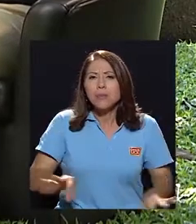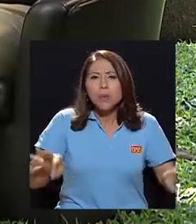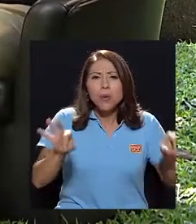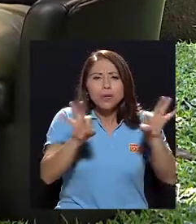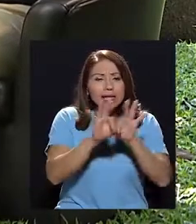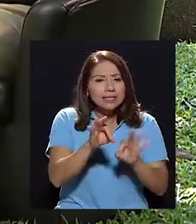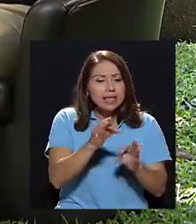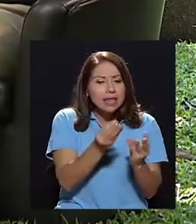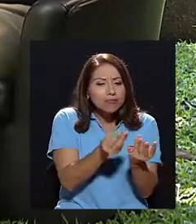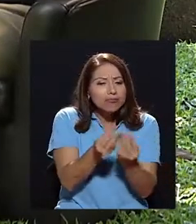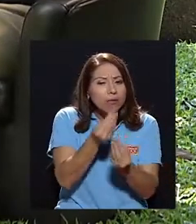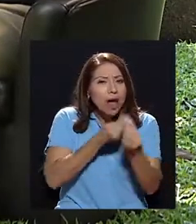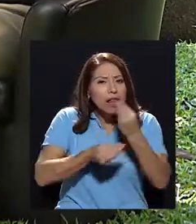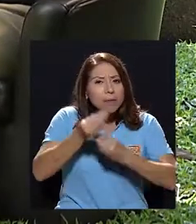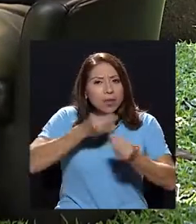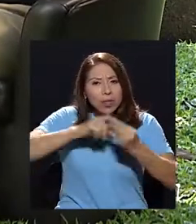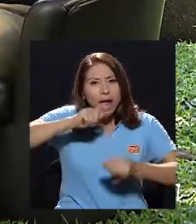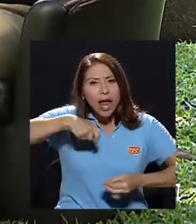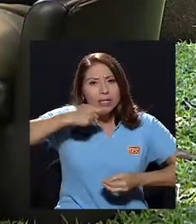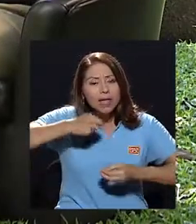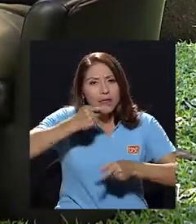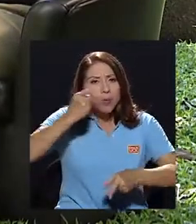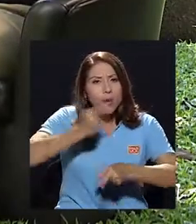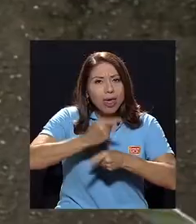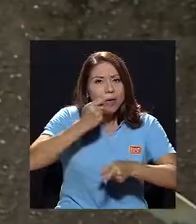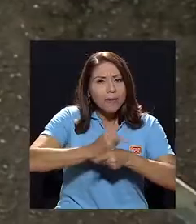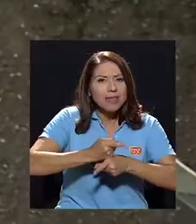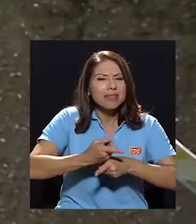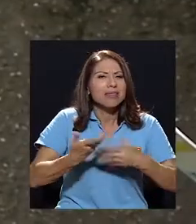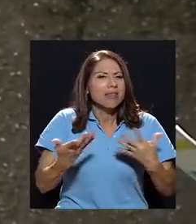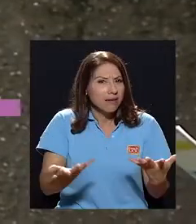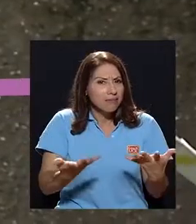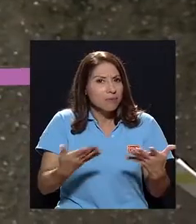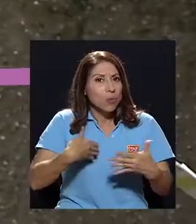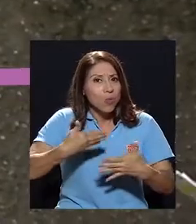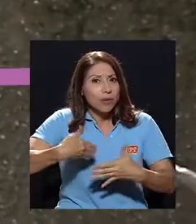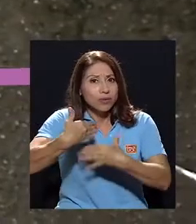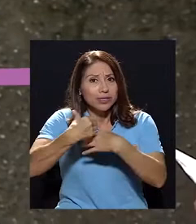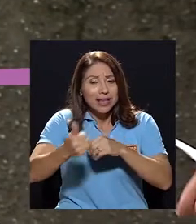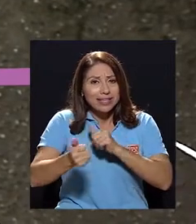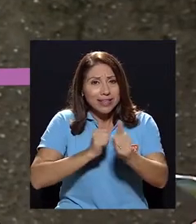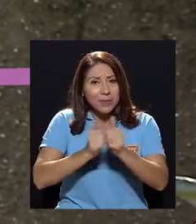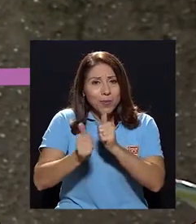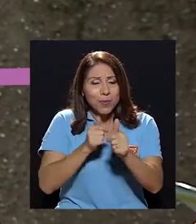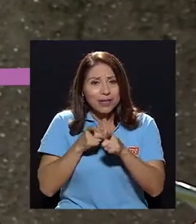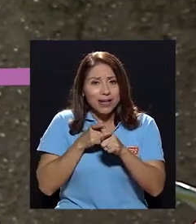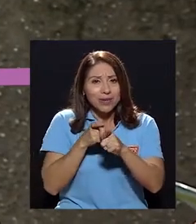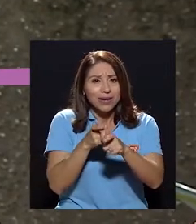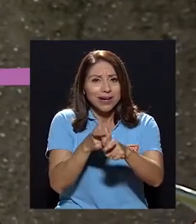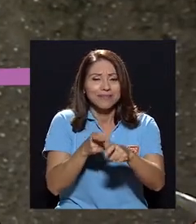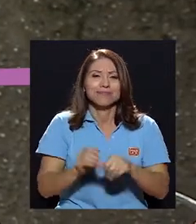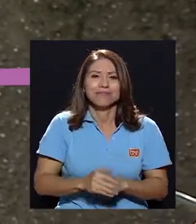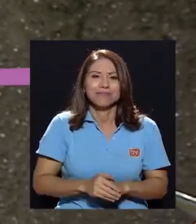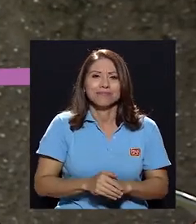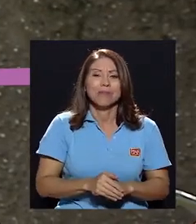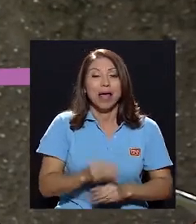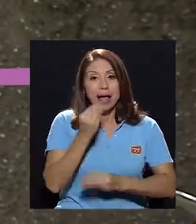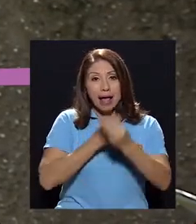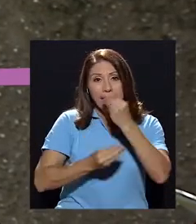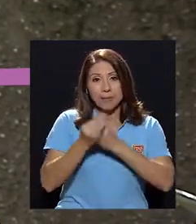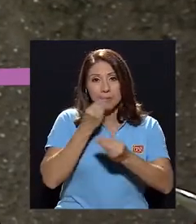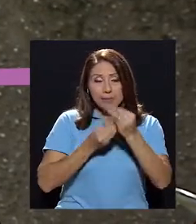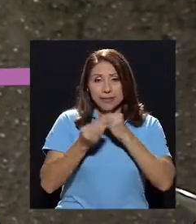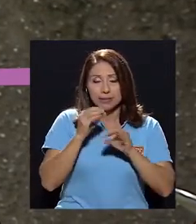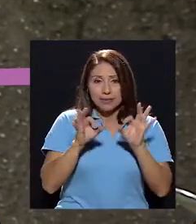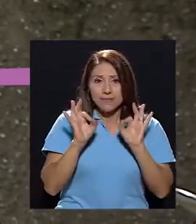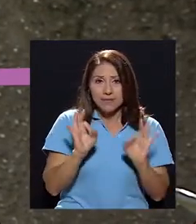de alimentarse adecuadamente al hacer deporte para correr? Lo importante de alimentarse bien es que uno,